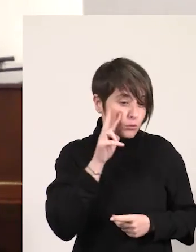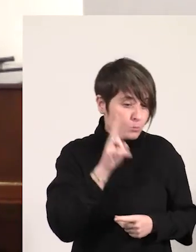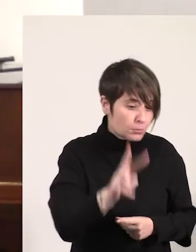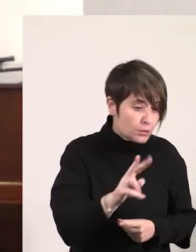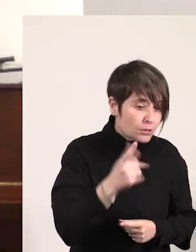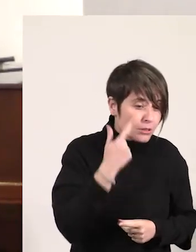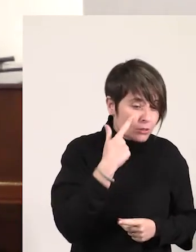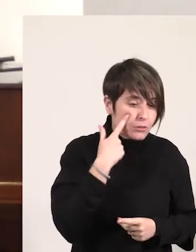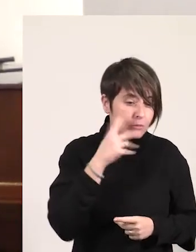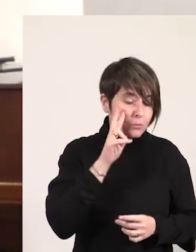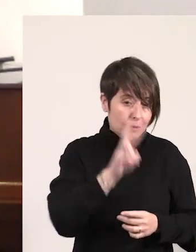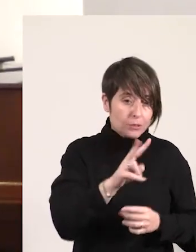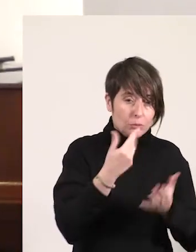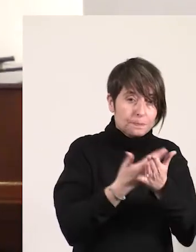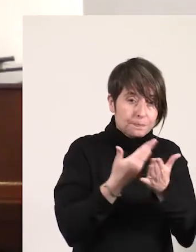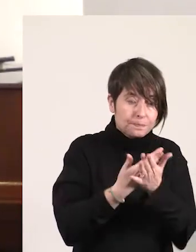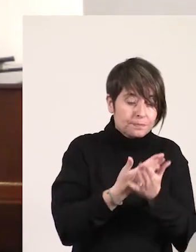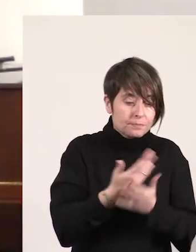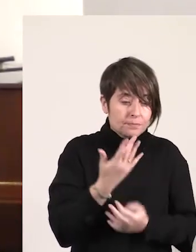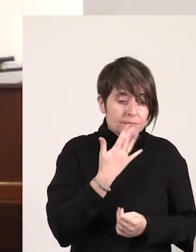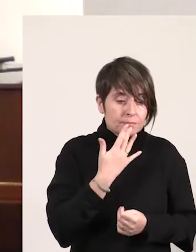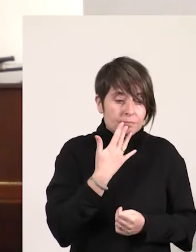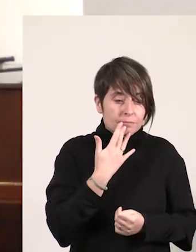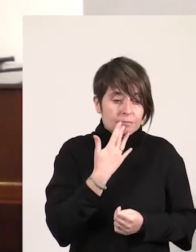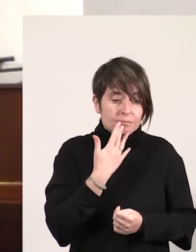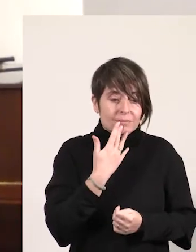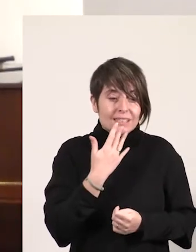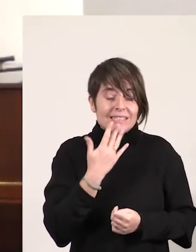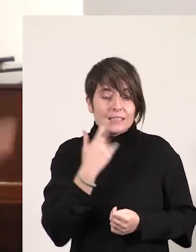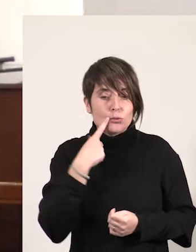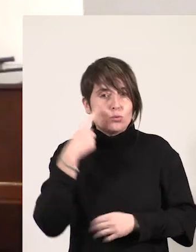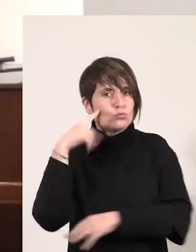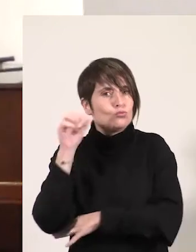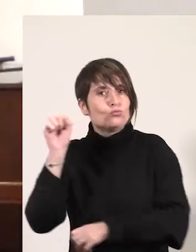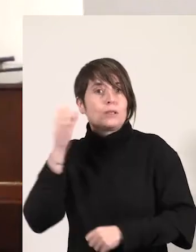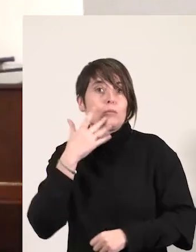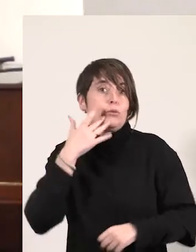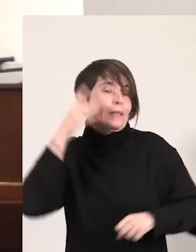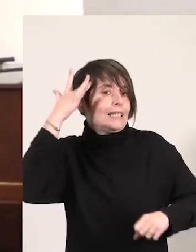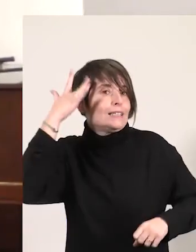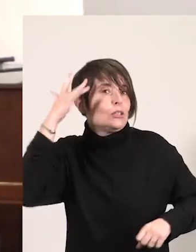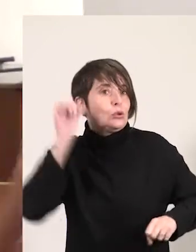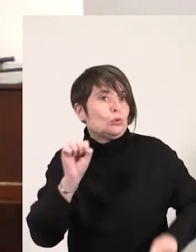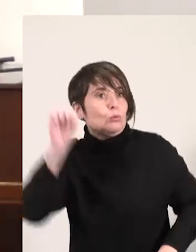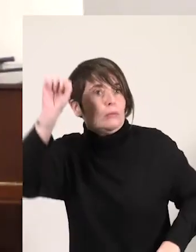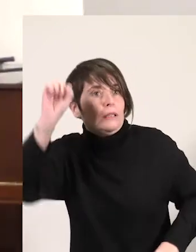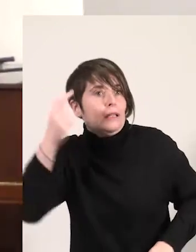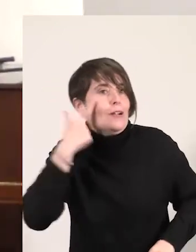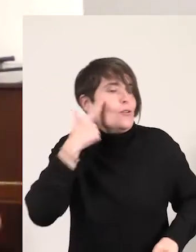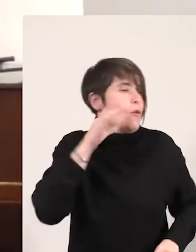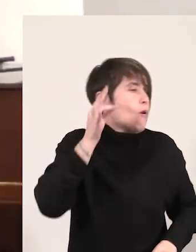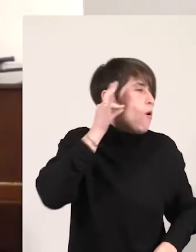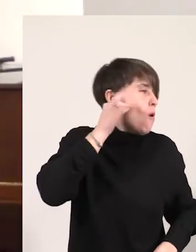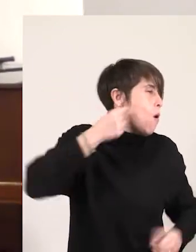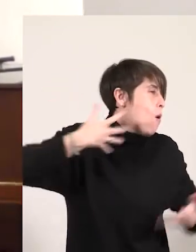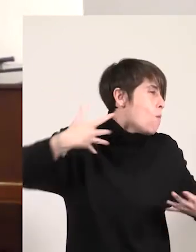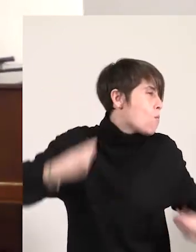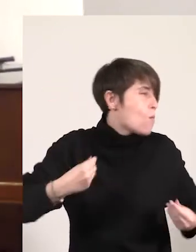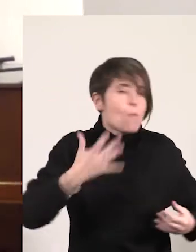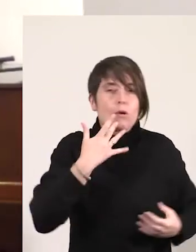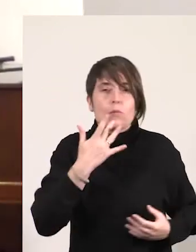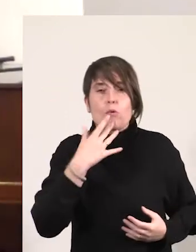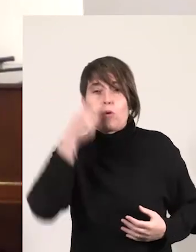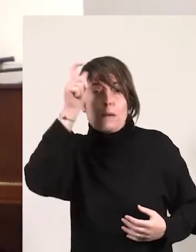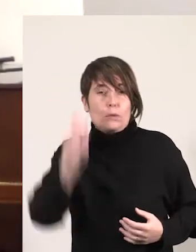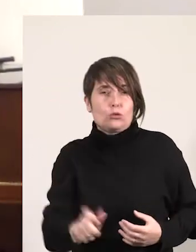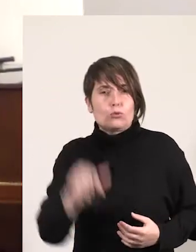excepción suele, mira, lo estoy mirando aquí, ¿no? Porque tengo ahí mi chuleta, es la primera que, si eres superhéroe, superheroína, ¿no?